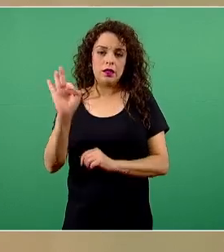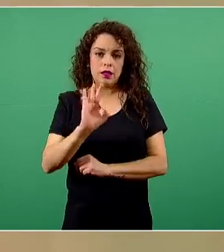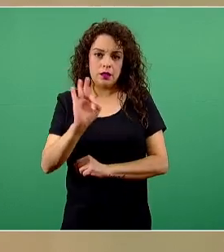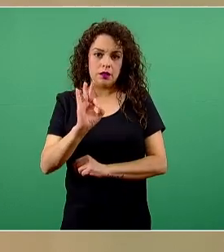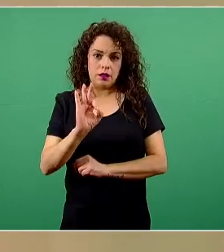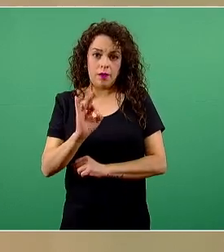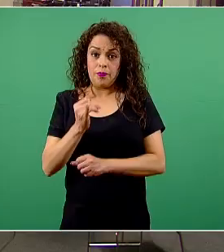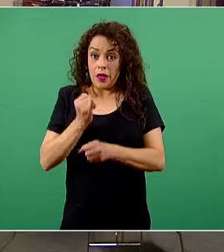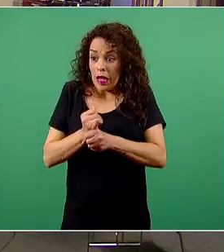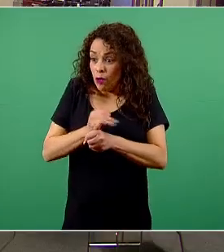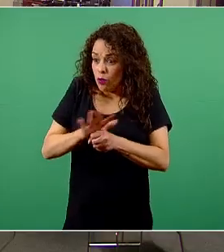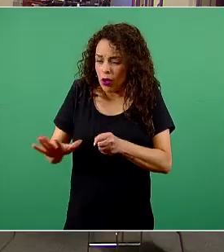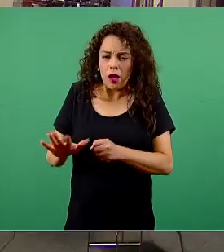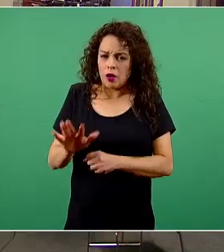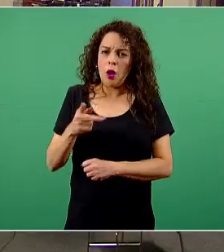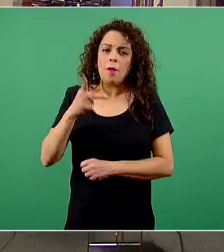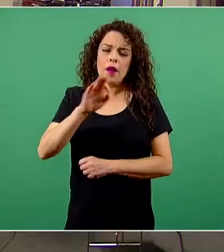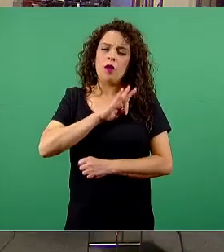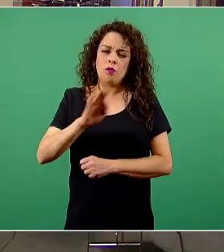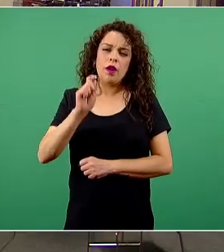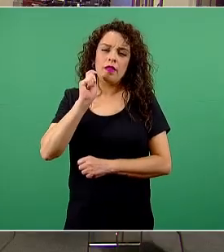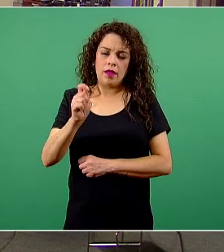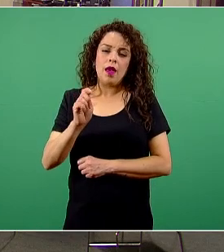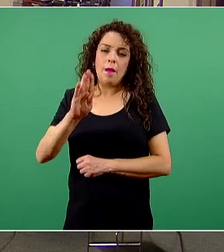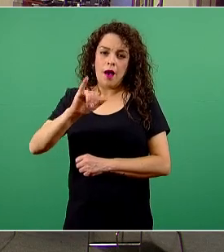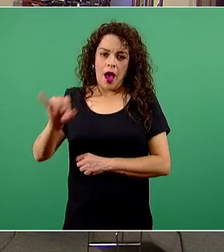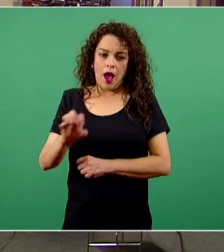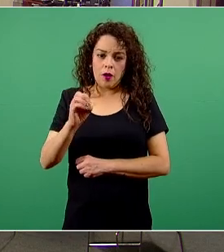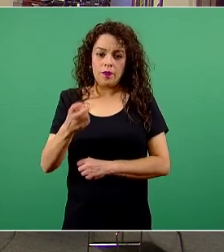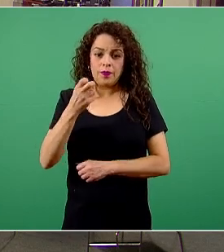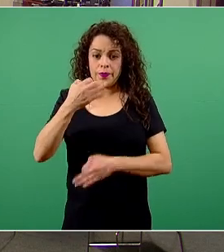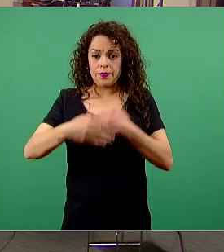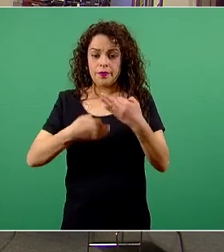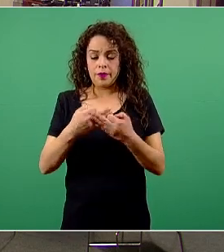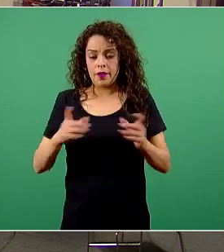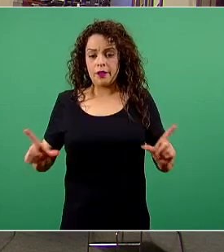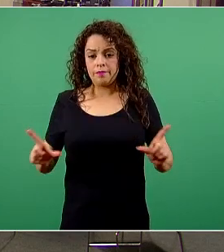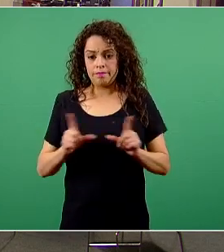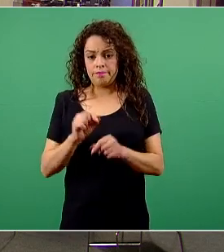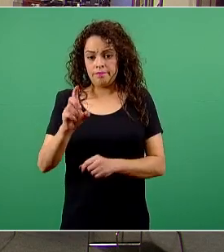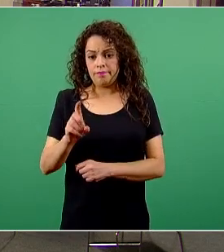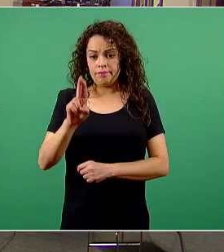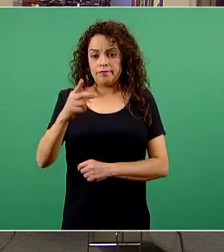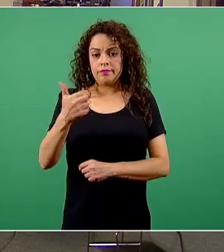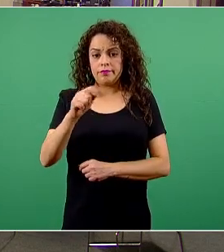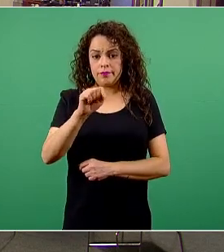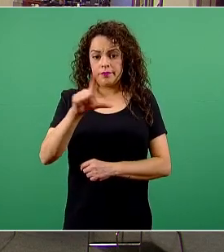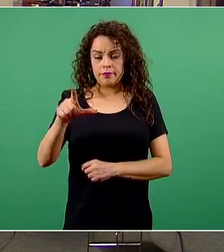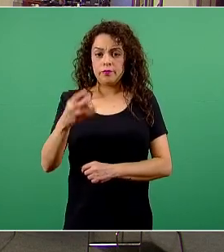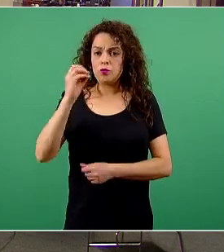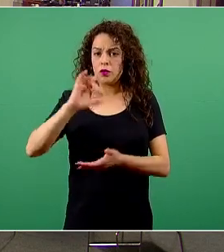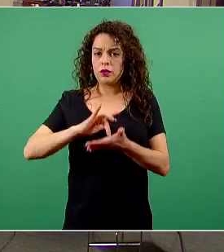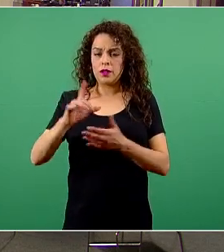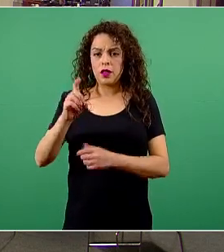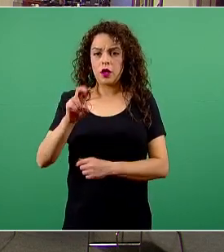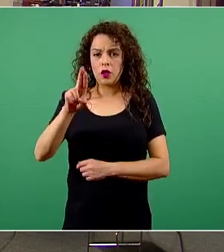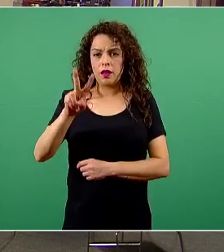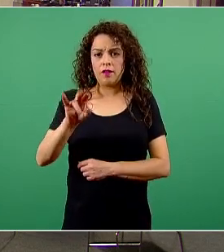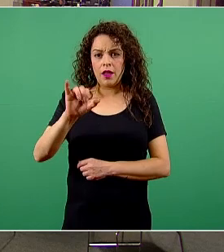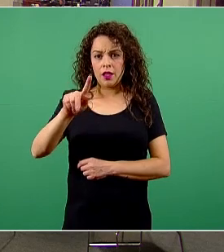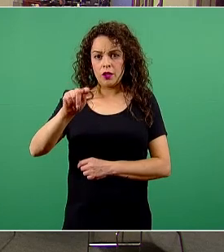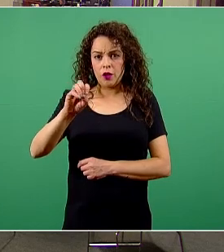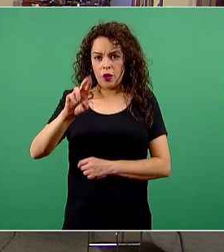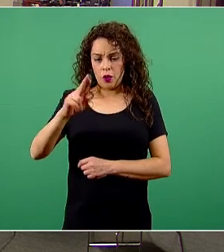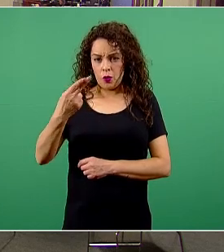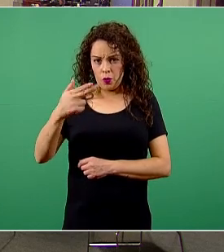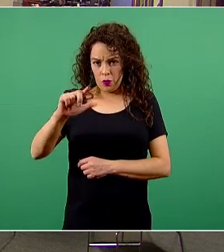baja de esa tercera ola. Eso es todo, doctor Gatell. Muchas gracias, doctor Víctor Hugo Borja.